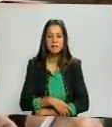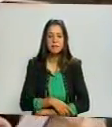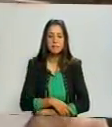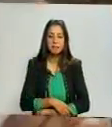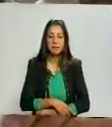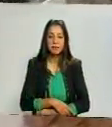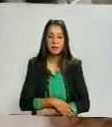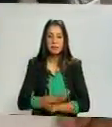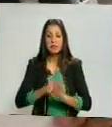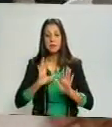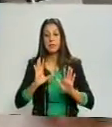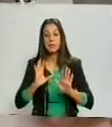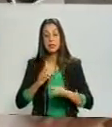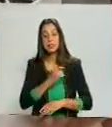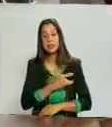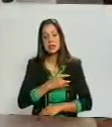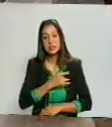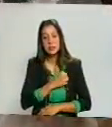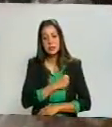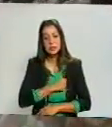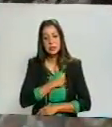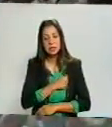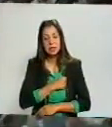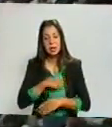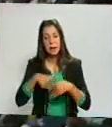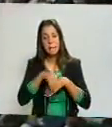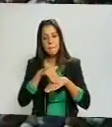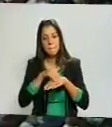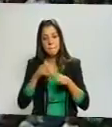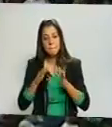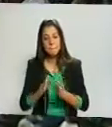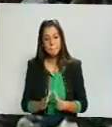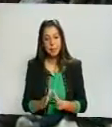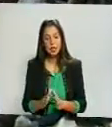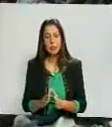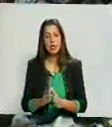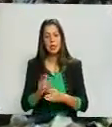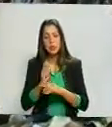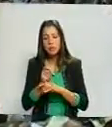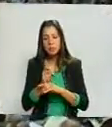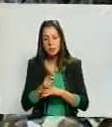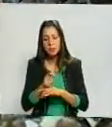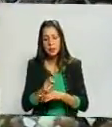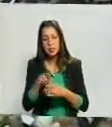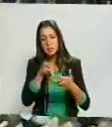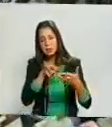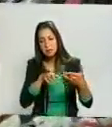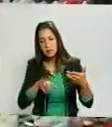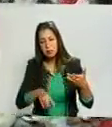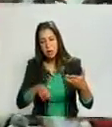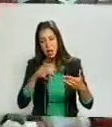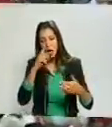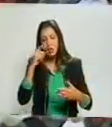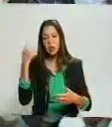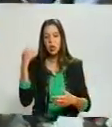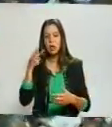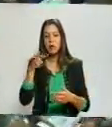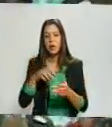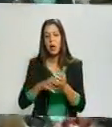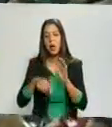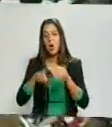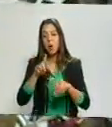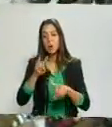Lástima que el ministro no haya leído en detalle cuáles fueron los aportes en el año 2010, 11, 12, 13, etcétera, pero